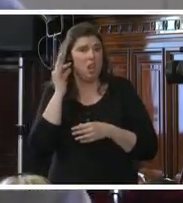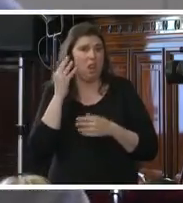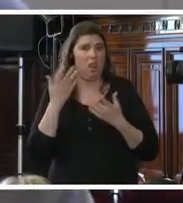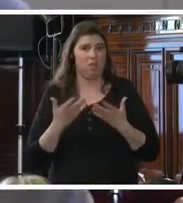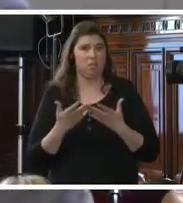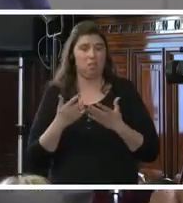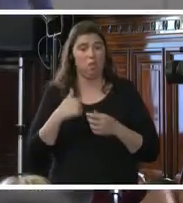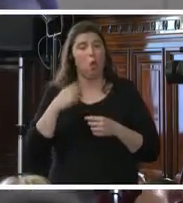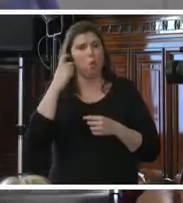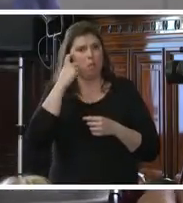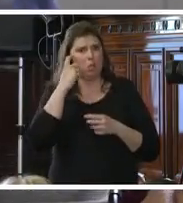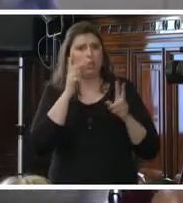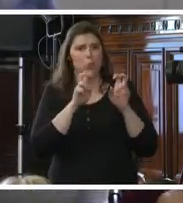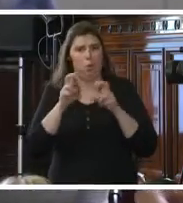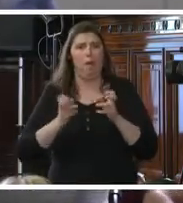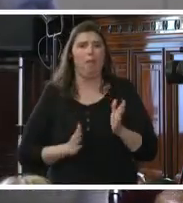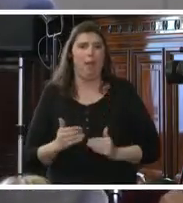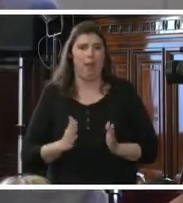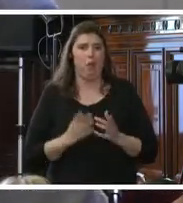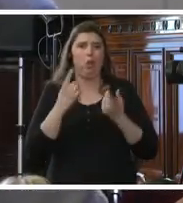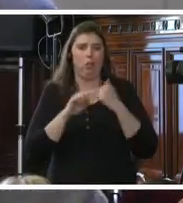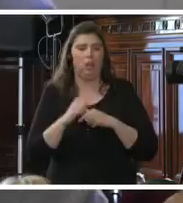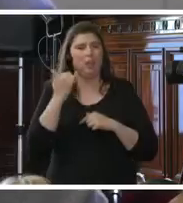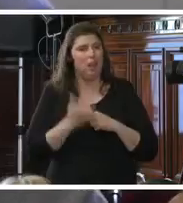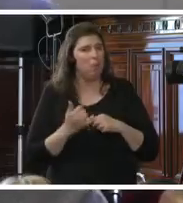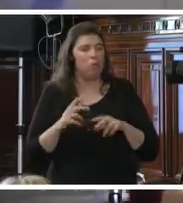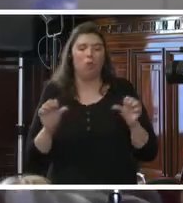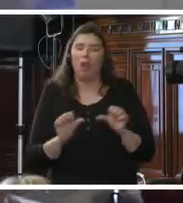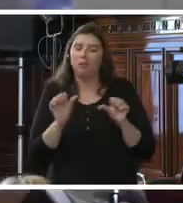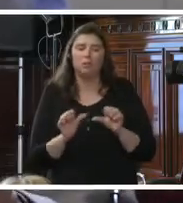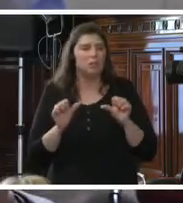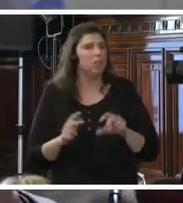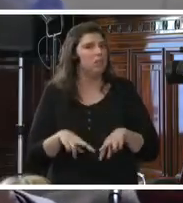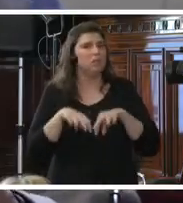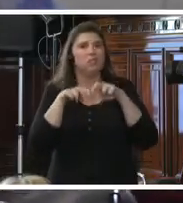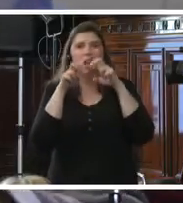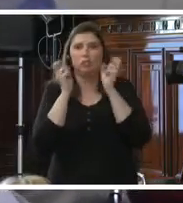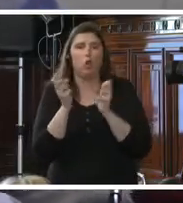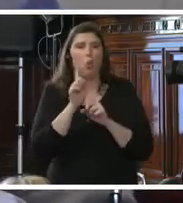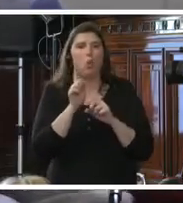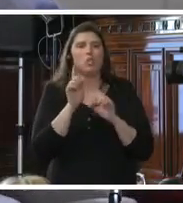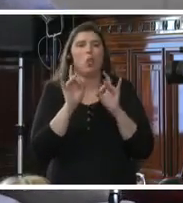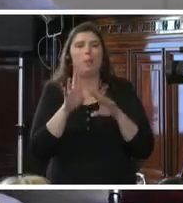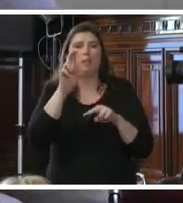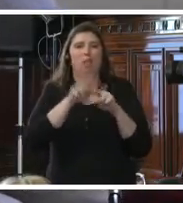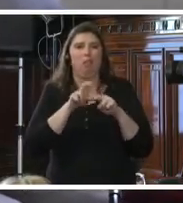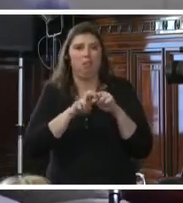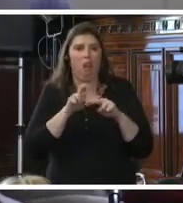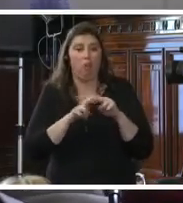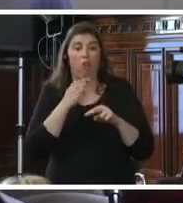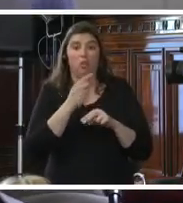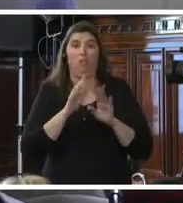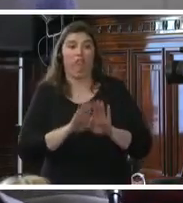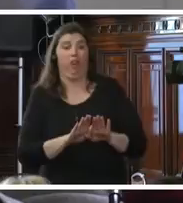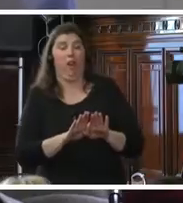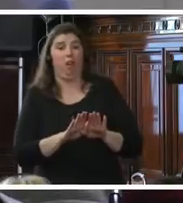de género y creo que tenemos que hacer investigación, tenemos que hacerlo. No podemos simplemente sentarnos y decir, tiene que detenerse, porque no